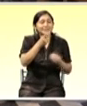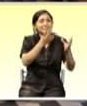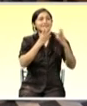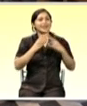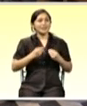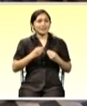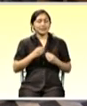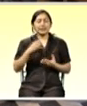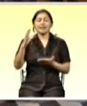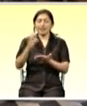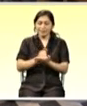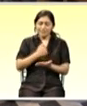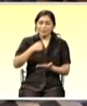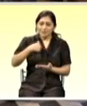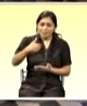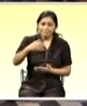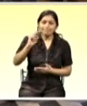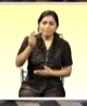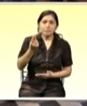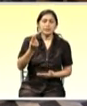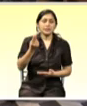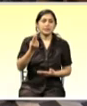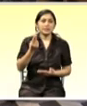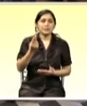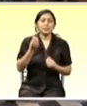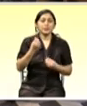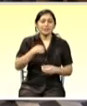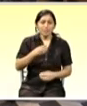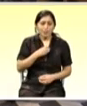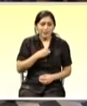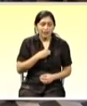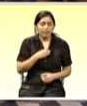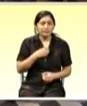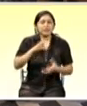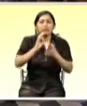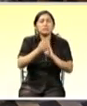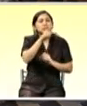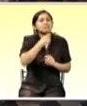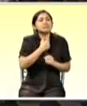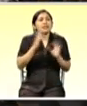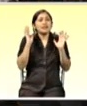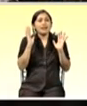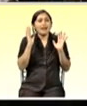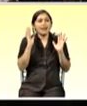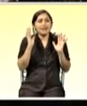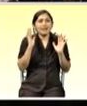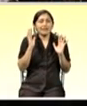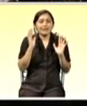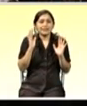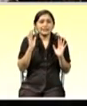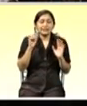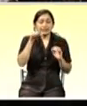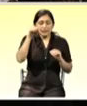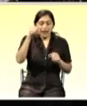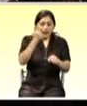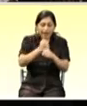en reparación por mis pecados. La acepto como tú quieras mandármela, ya que me has